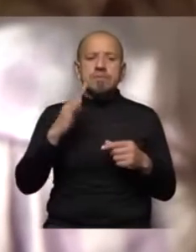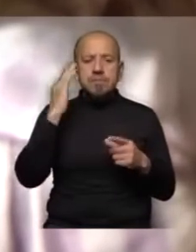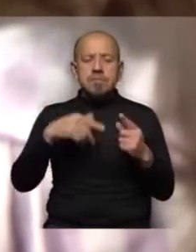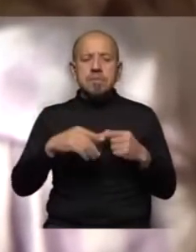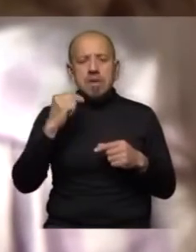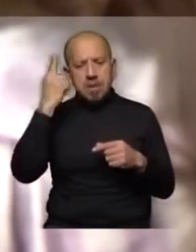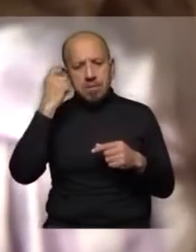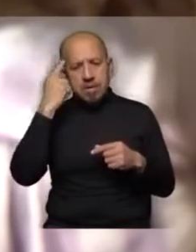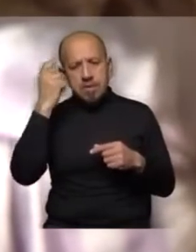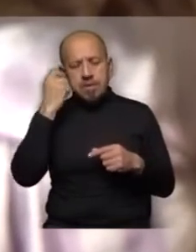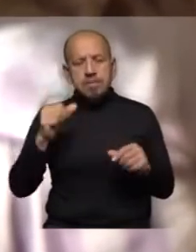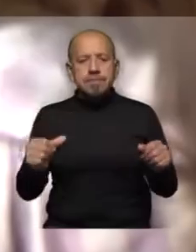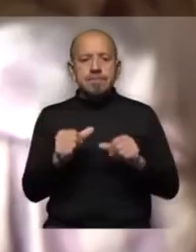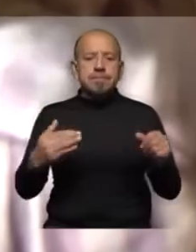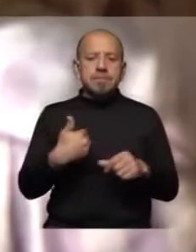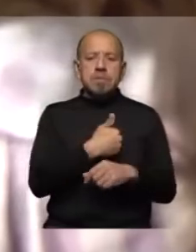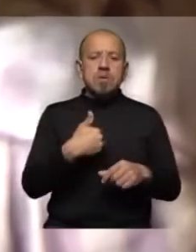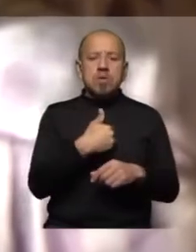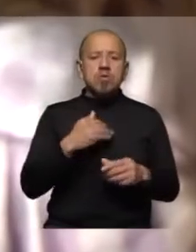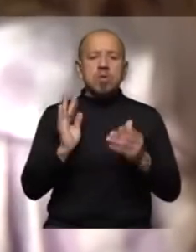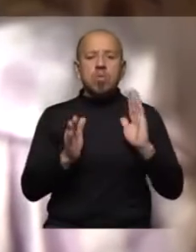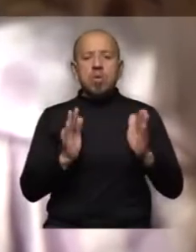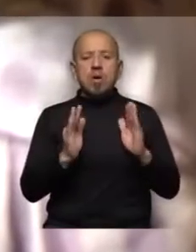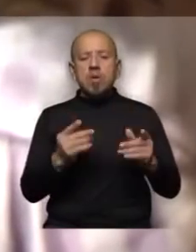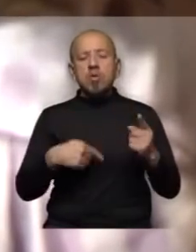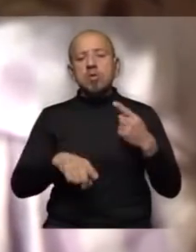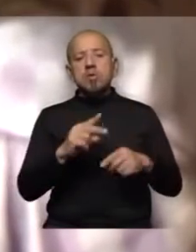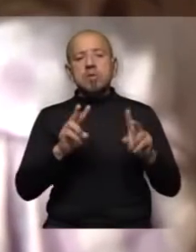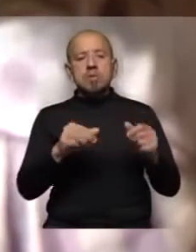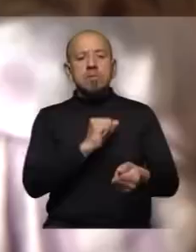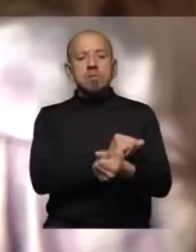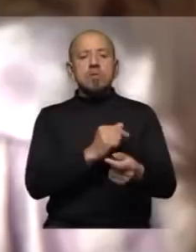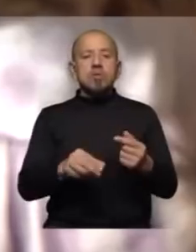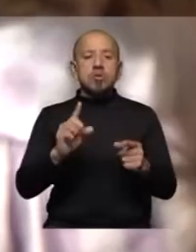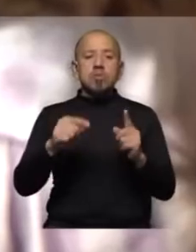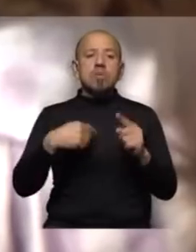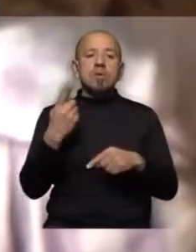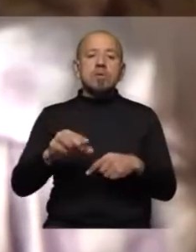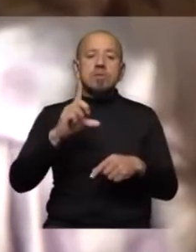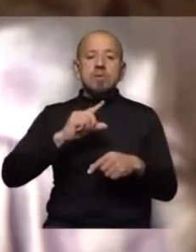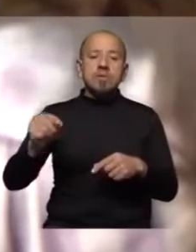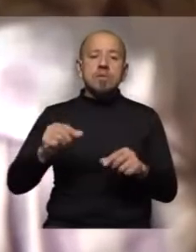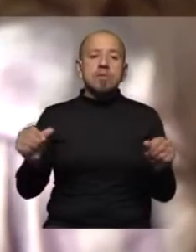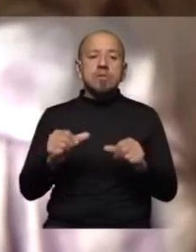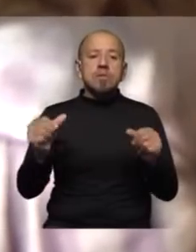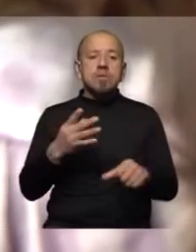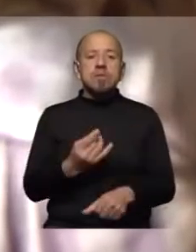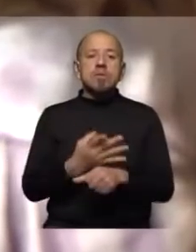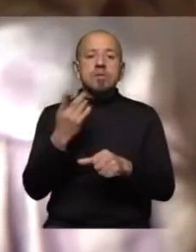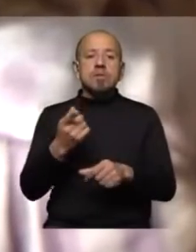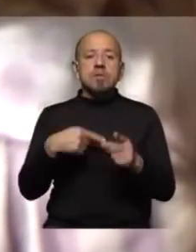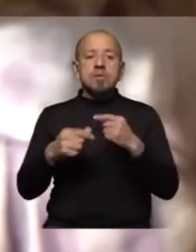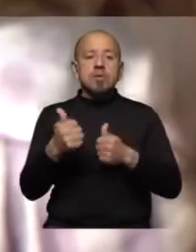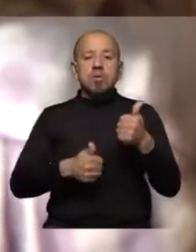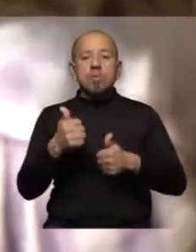experticia para desempeñarse como abogados en el proceso penal actual no se vayan mañana a ejercer la profesión y a competir con